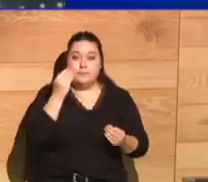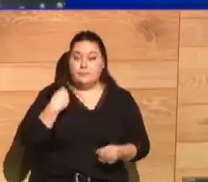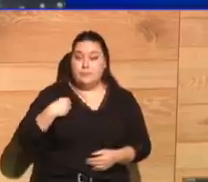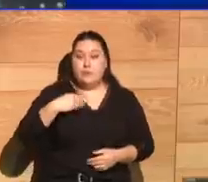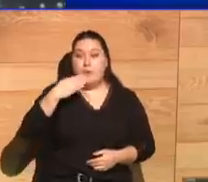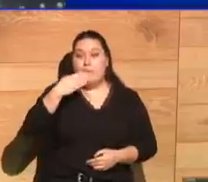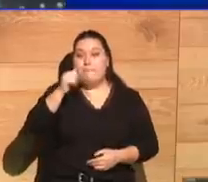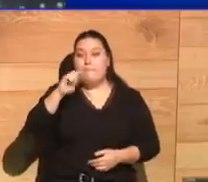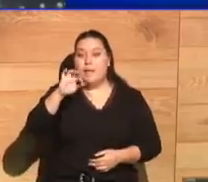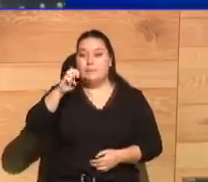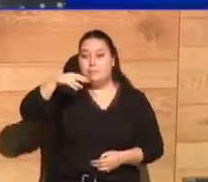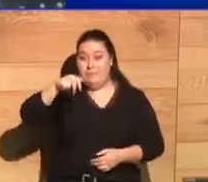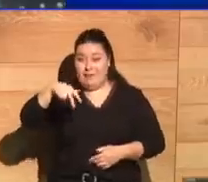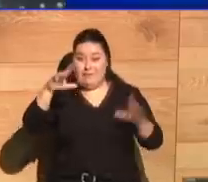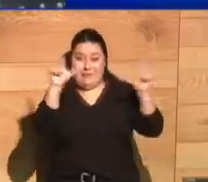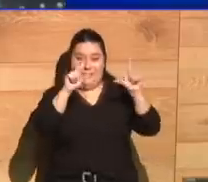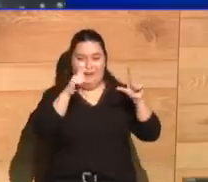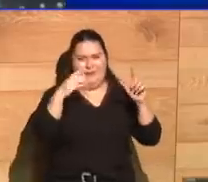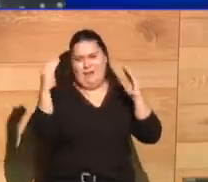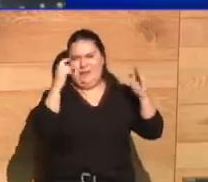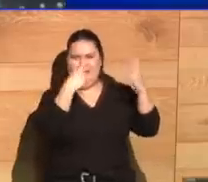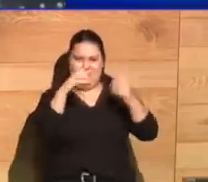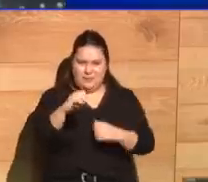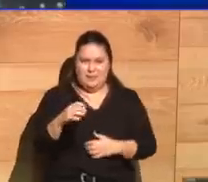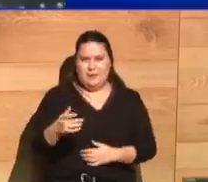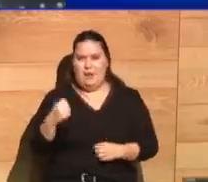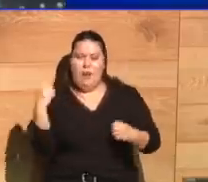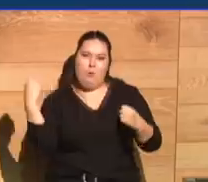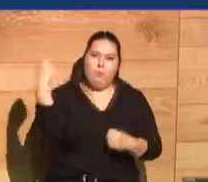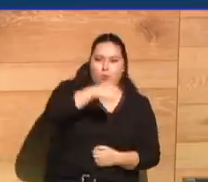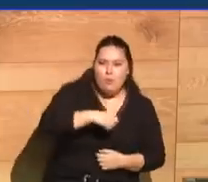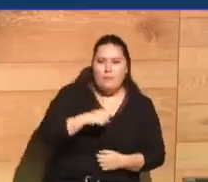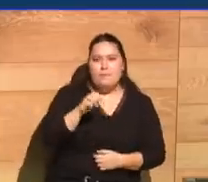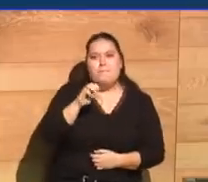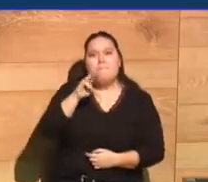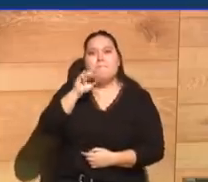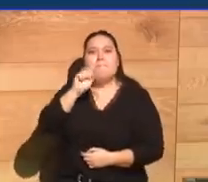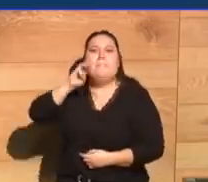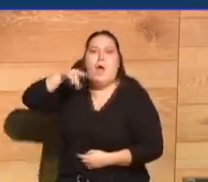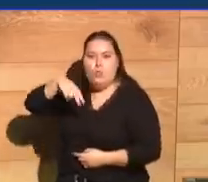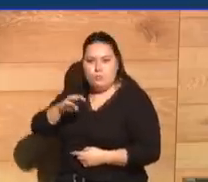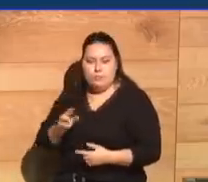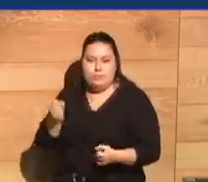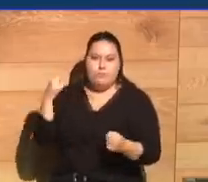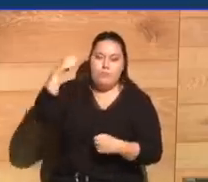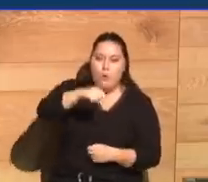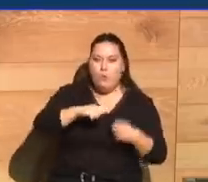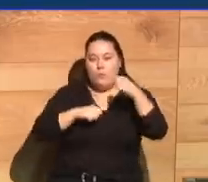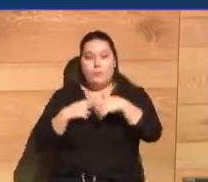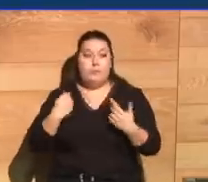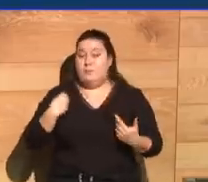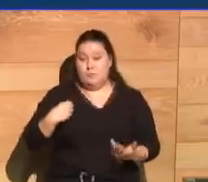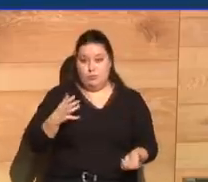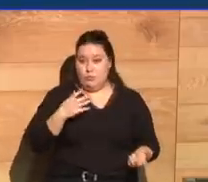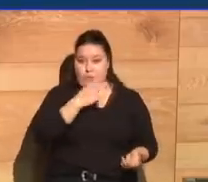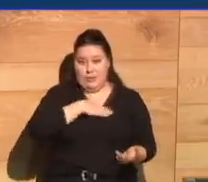de la tele, este Batman de los años 60, este Batman de puñetazo, paum y esto, está funcionando, esto es un poco